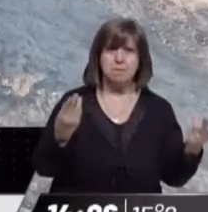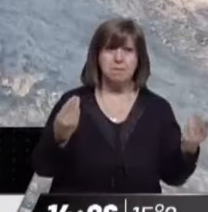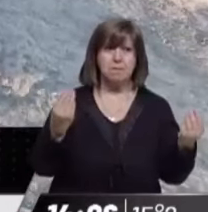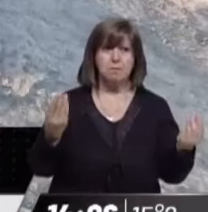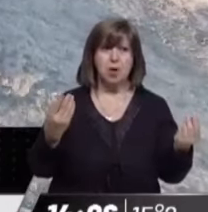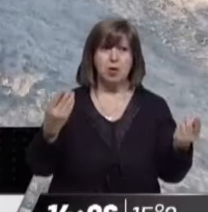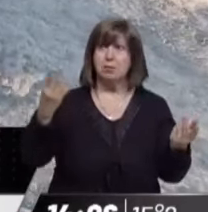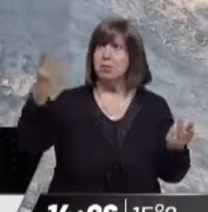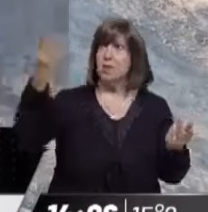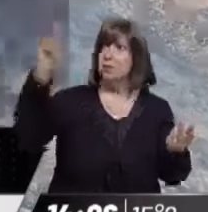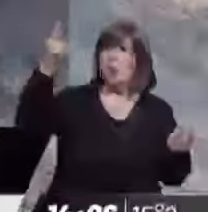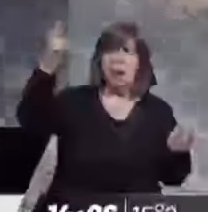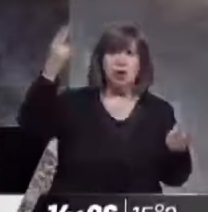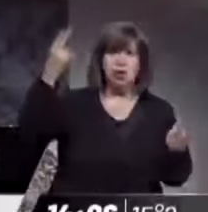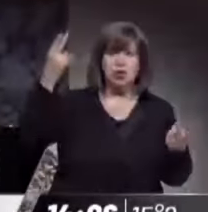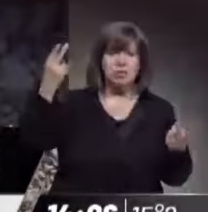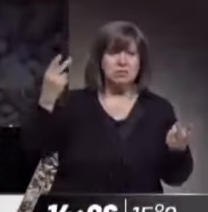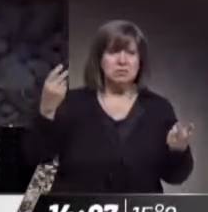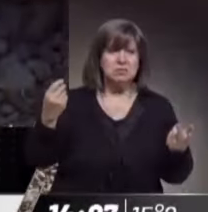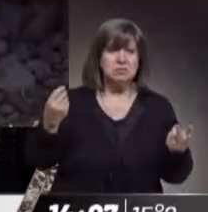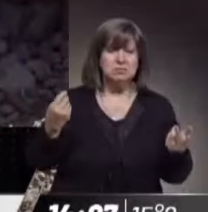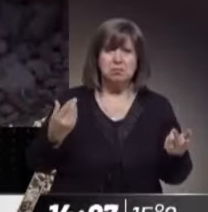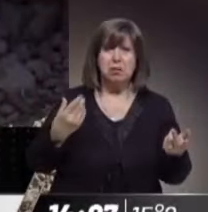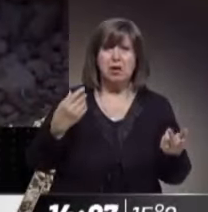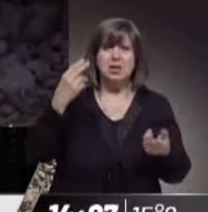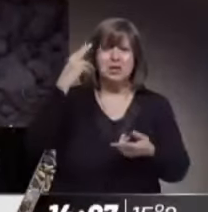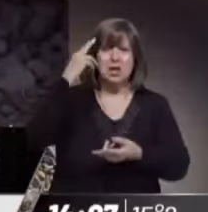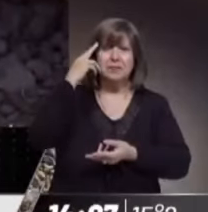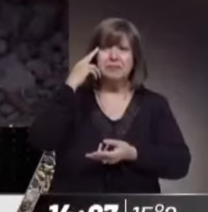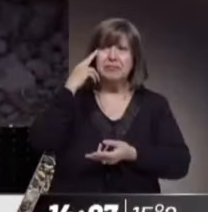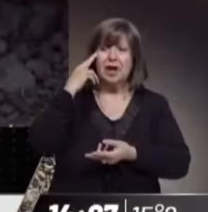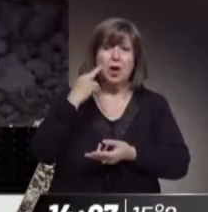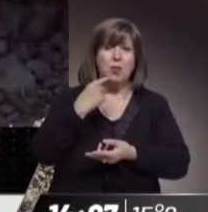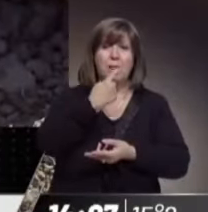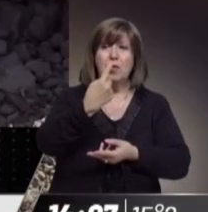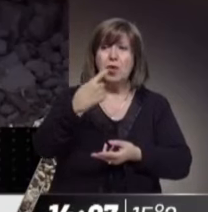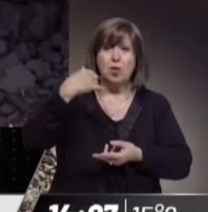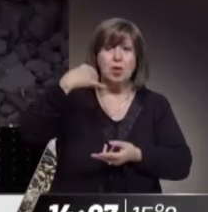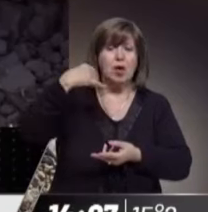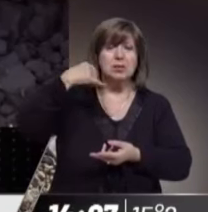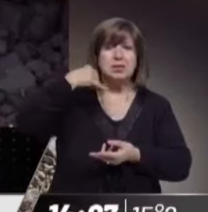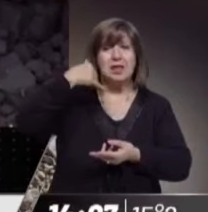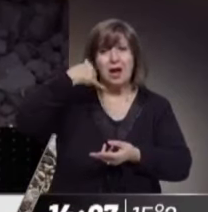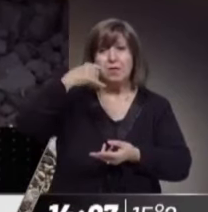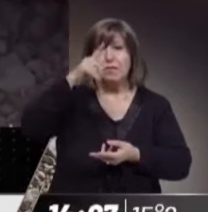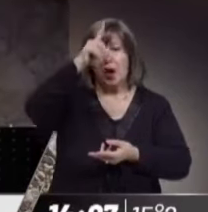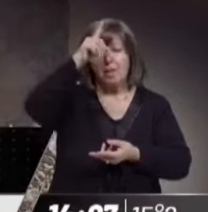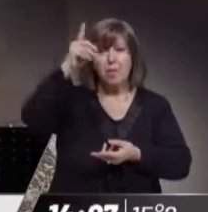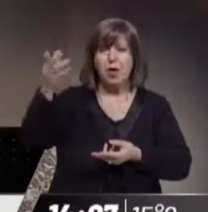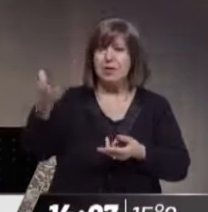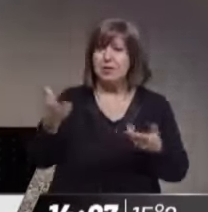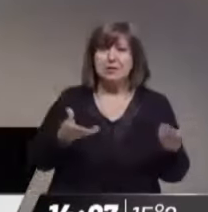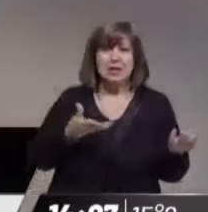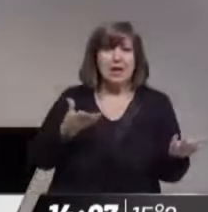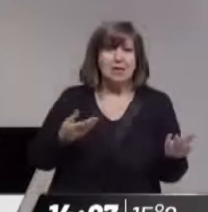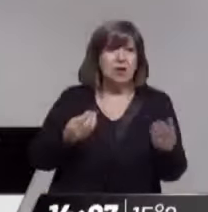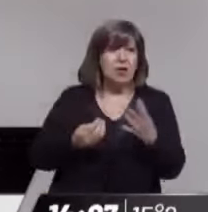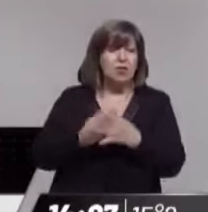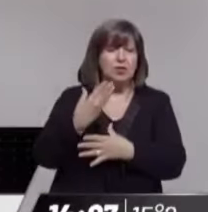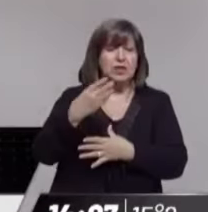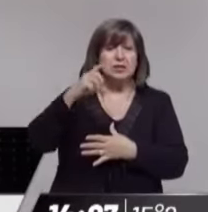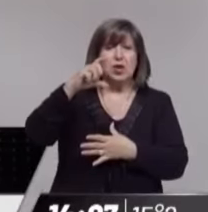distintos dueños de fincas se han contactado con el 911, ha llegado la policía, ha tratado mucho la gente de la Fundación Cuyunche en este tema y